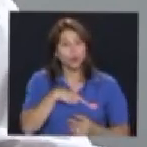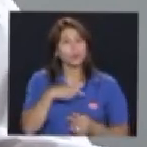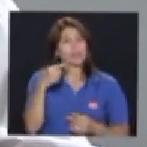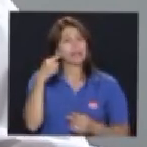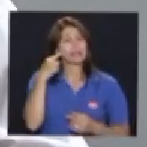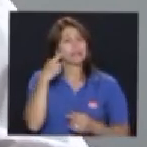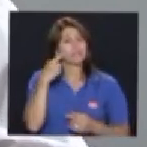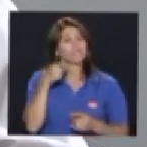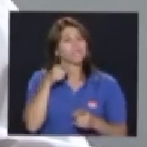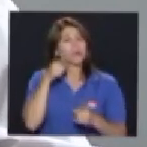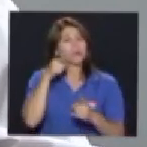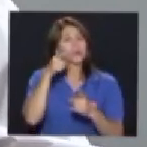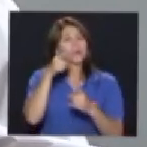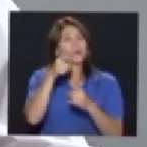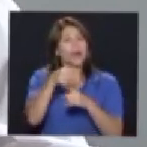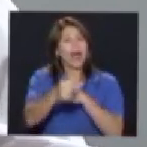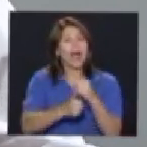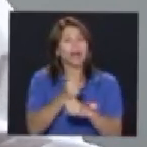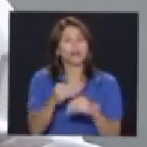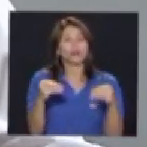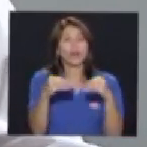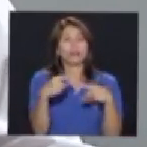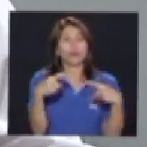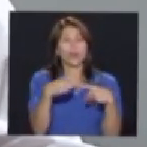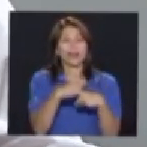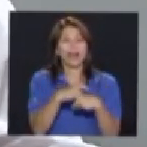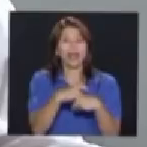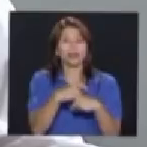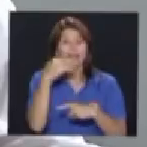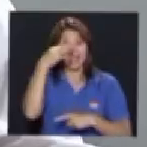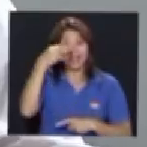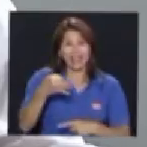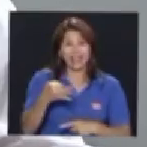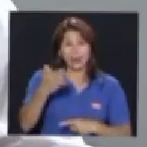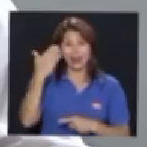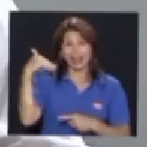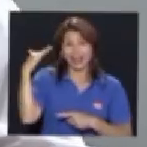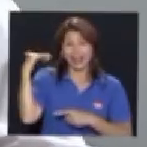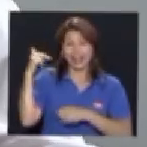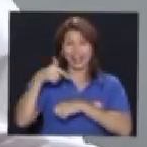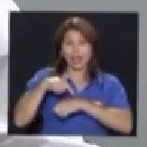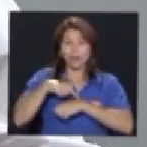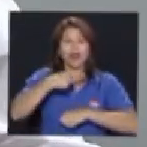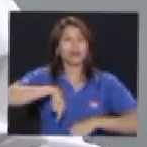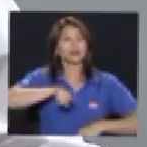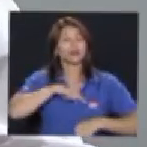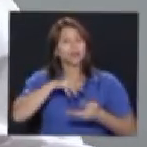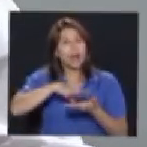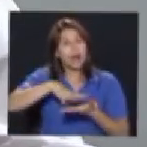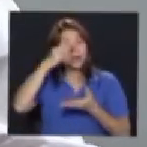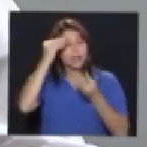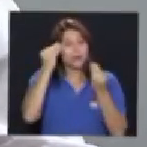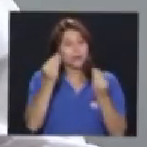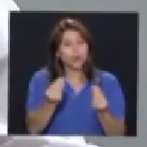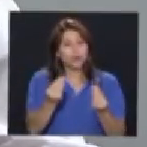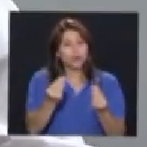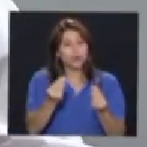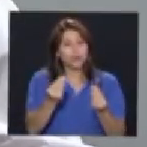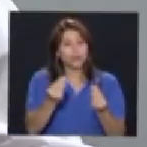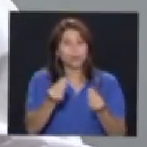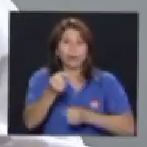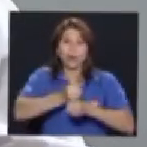todavía más complicados, ¿verdad? Creo que en la época del TLC nosotros aprendimos mucho de lo que es operar en condiciones de mucha